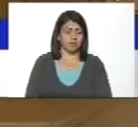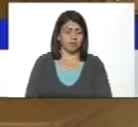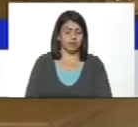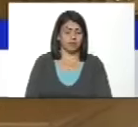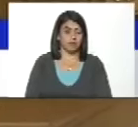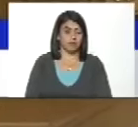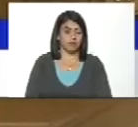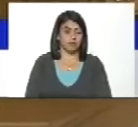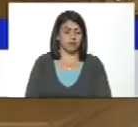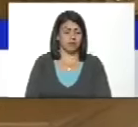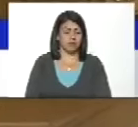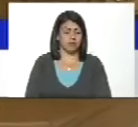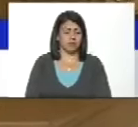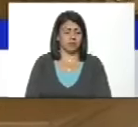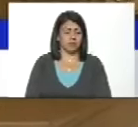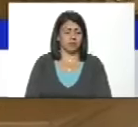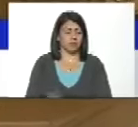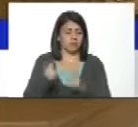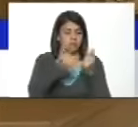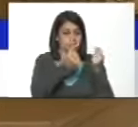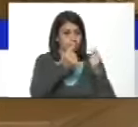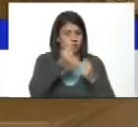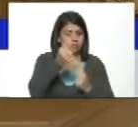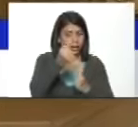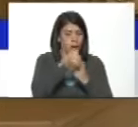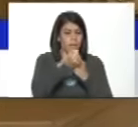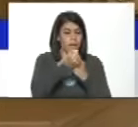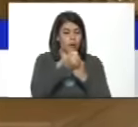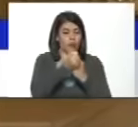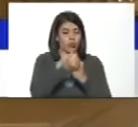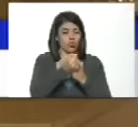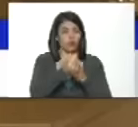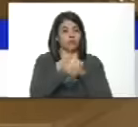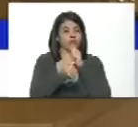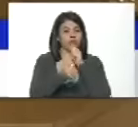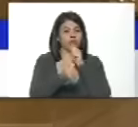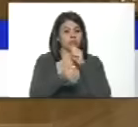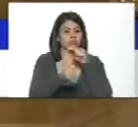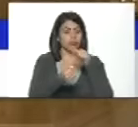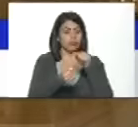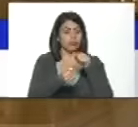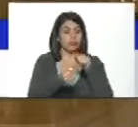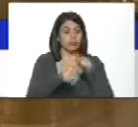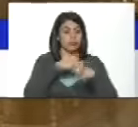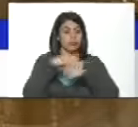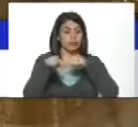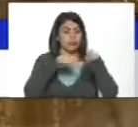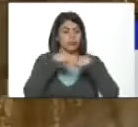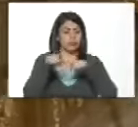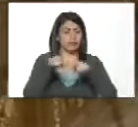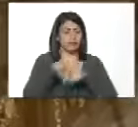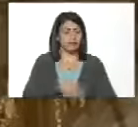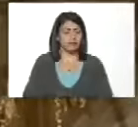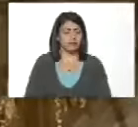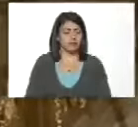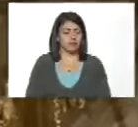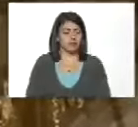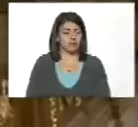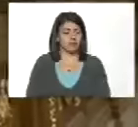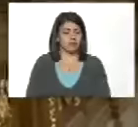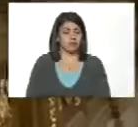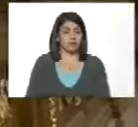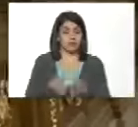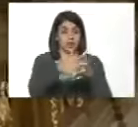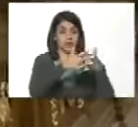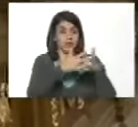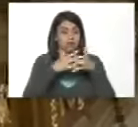demostrado con el financiamiento, con el apoyo, con la dirección del